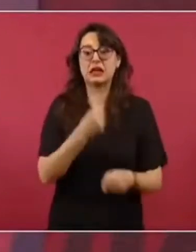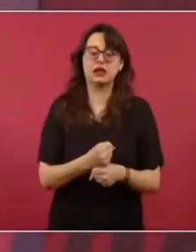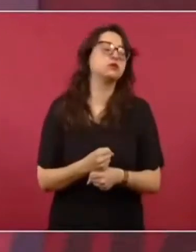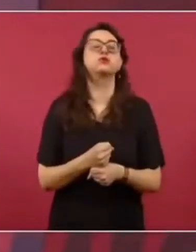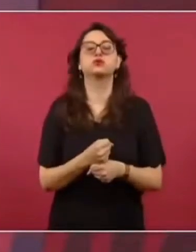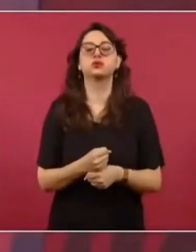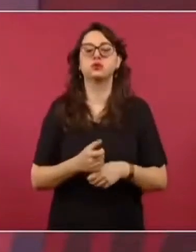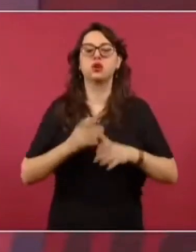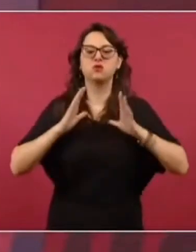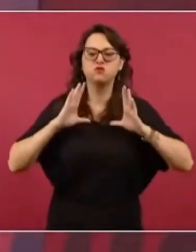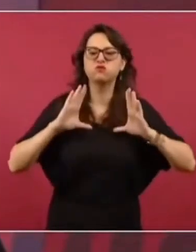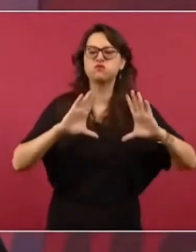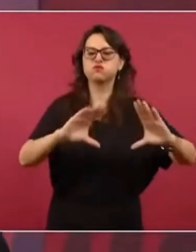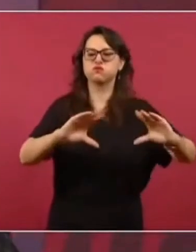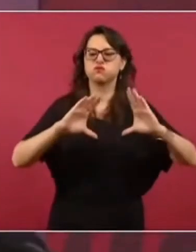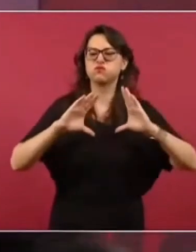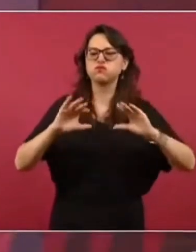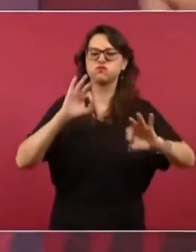tiempos.